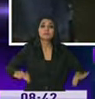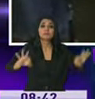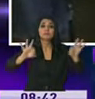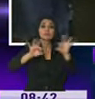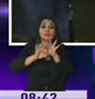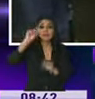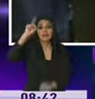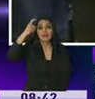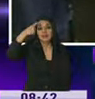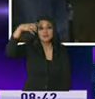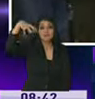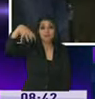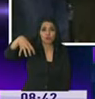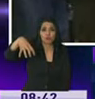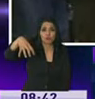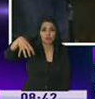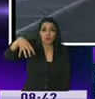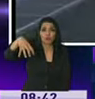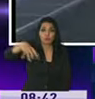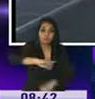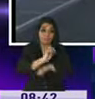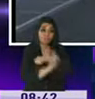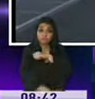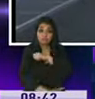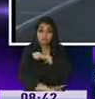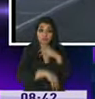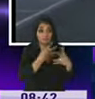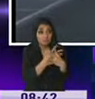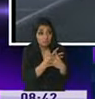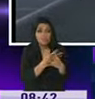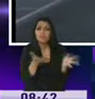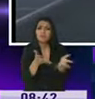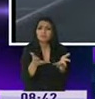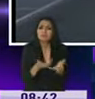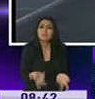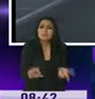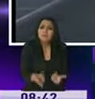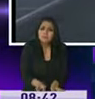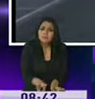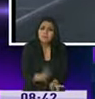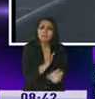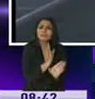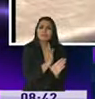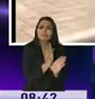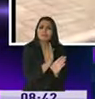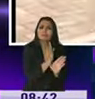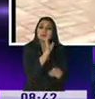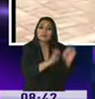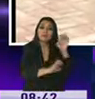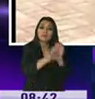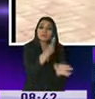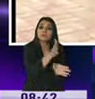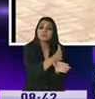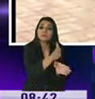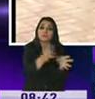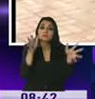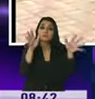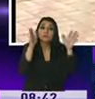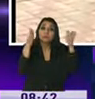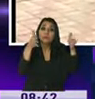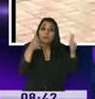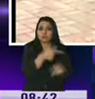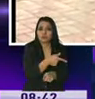Estado. No solamente implementación de castigo, que es lo que viene en la siguiente nota, sino hacer test psicológicos profundos a los profesores, a ellos